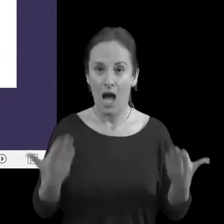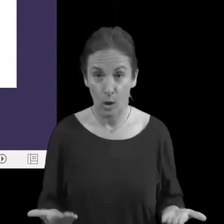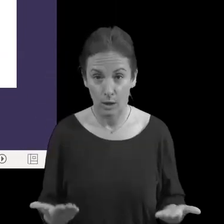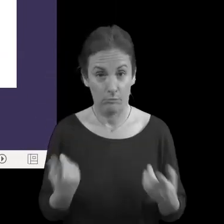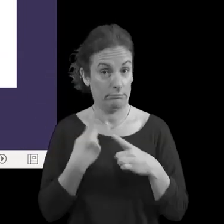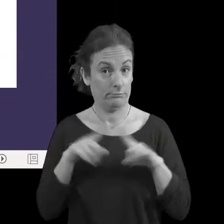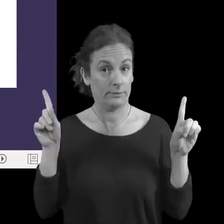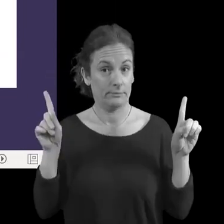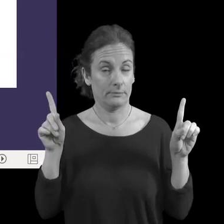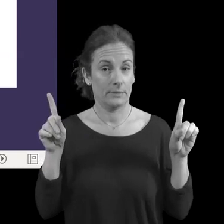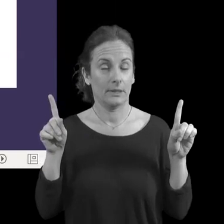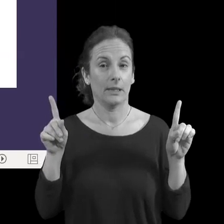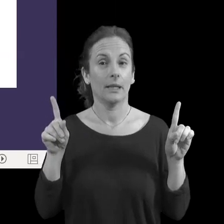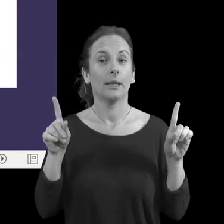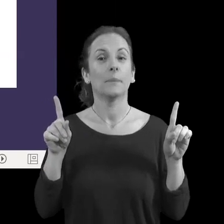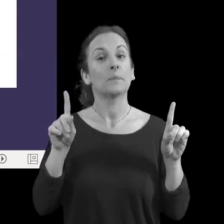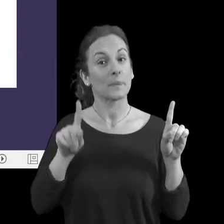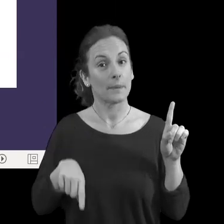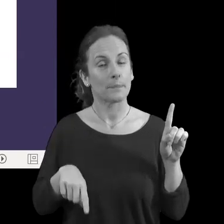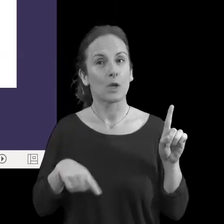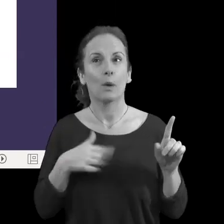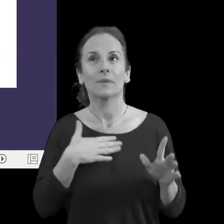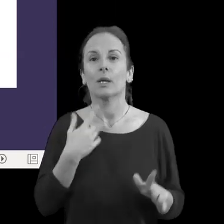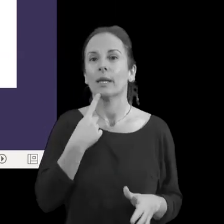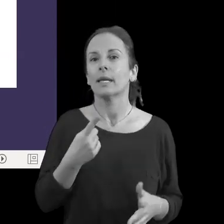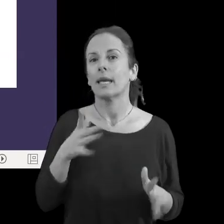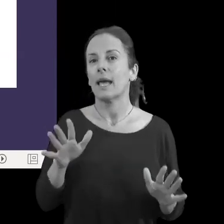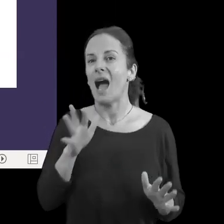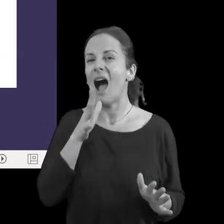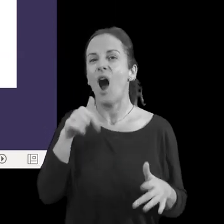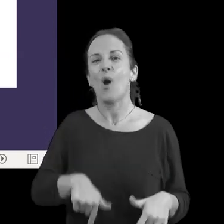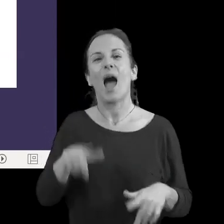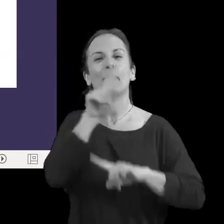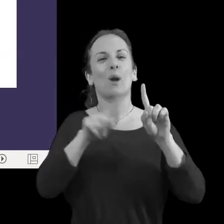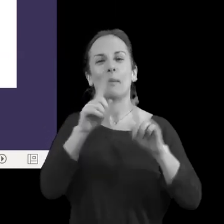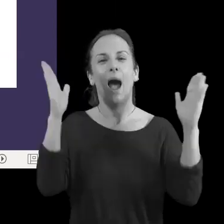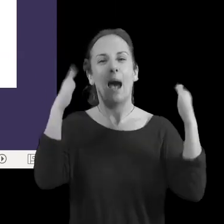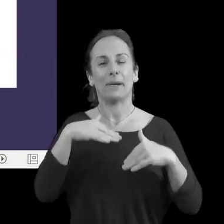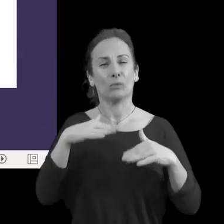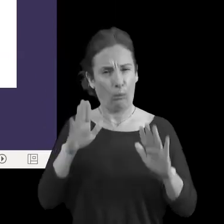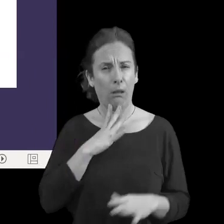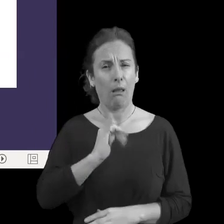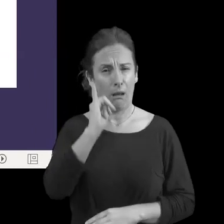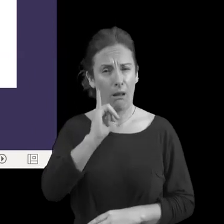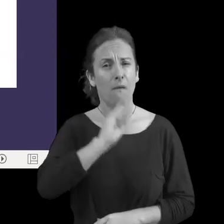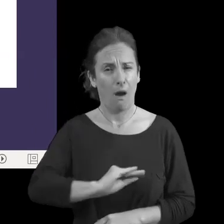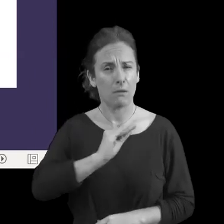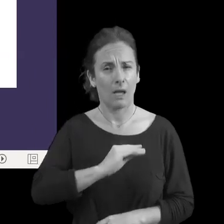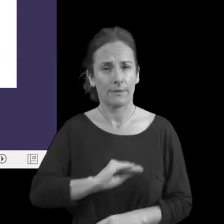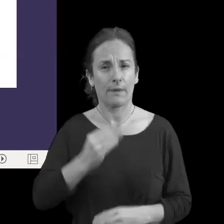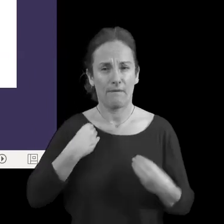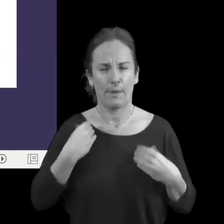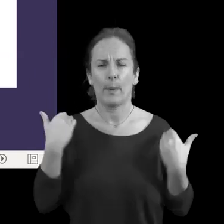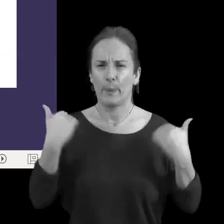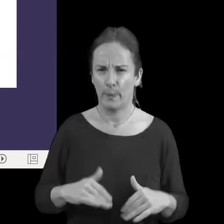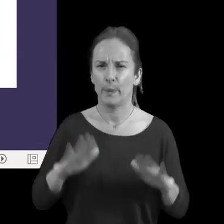que en otros, ¿no? Con esto no quiero decir que no es que aquí no tengamos dificultades, las tenemos y todavía bastantes, ¿no? Pero creo